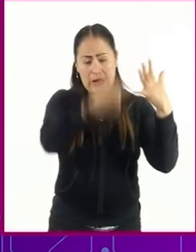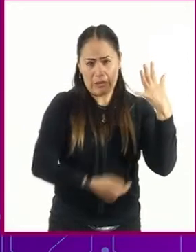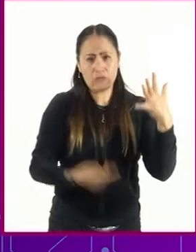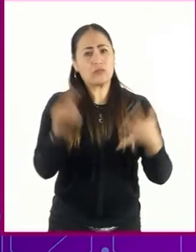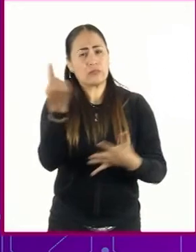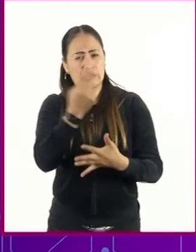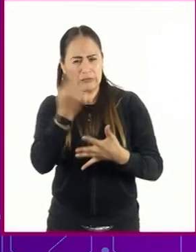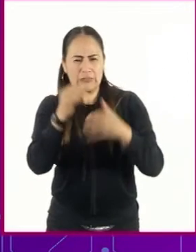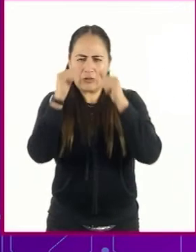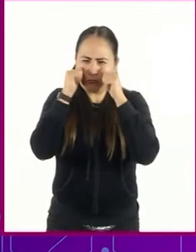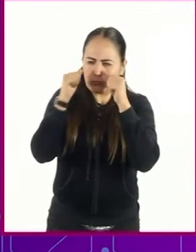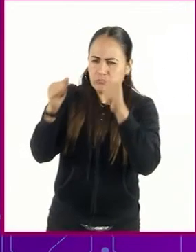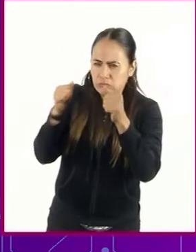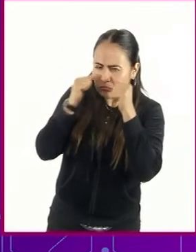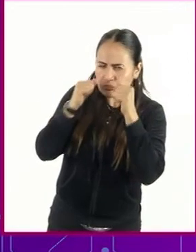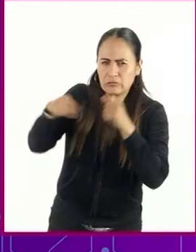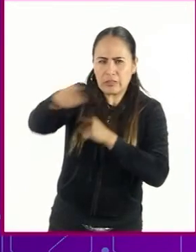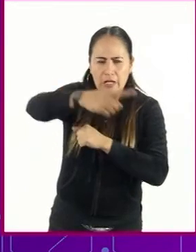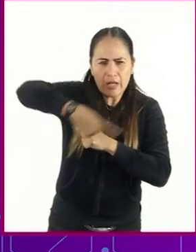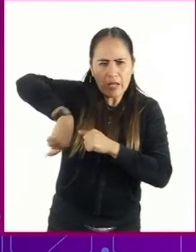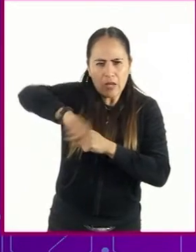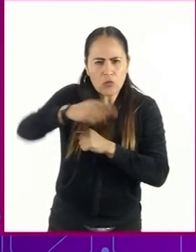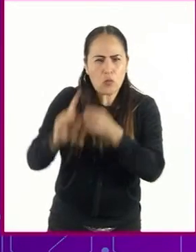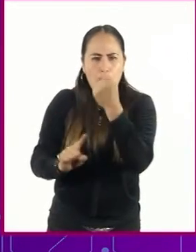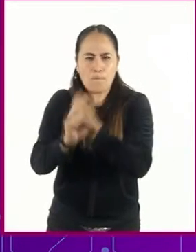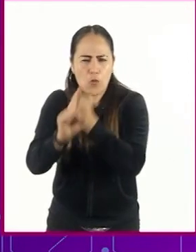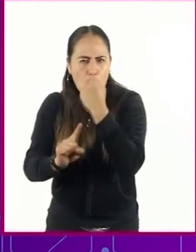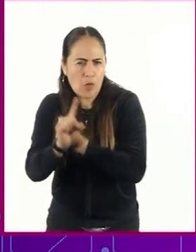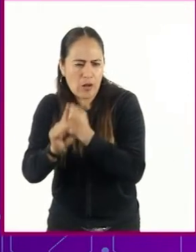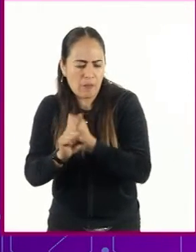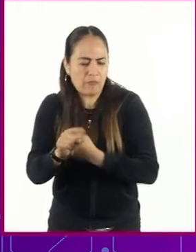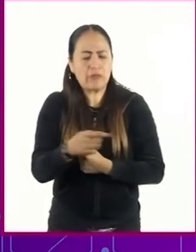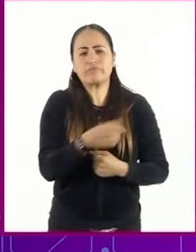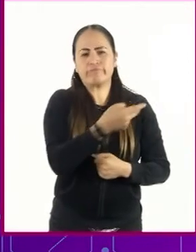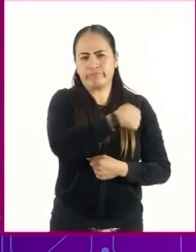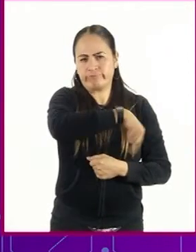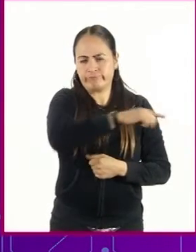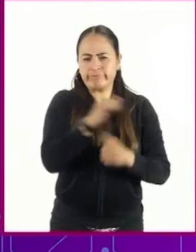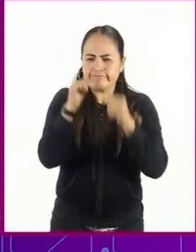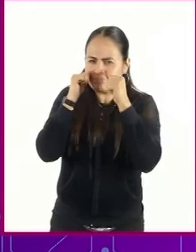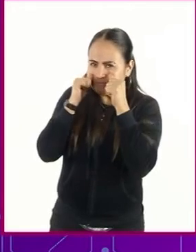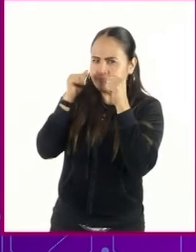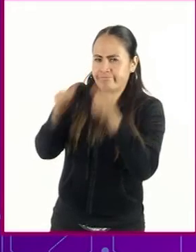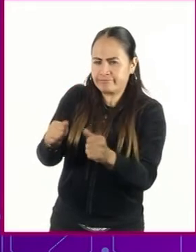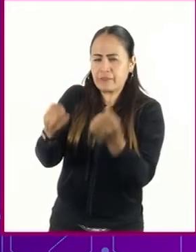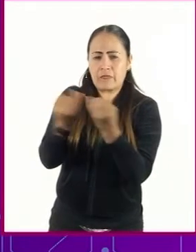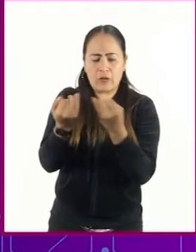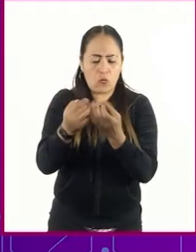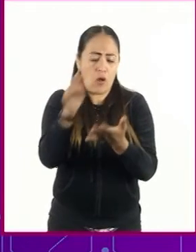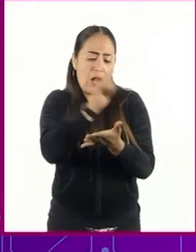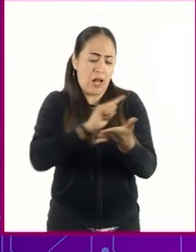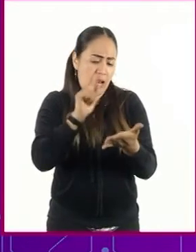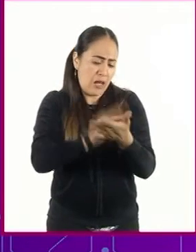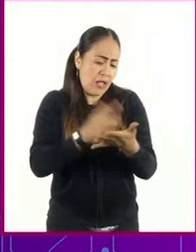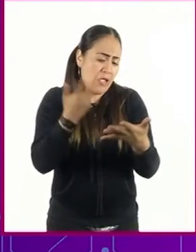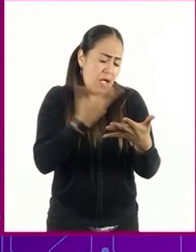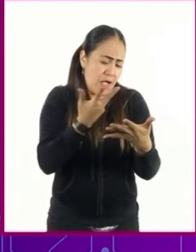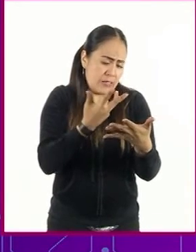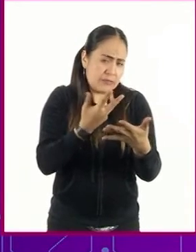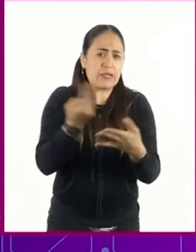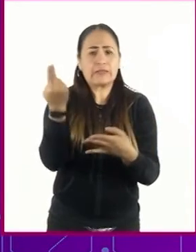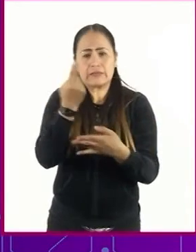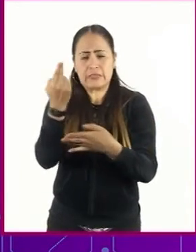resolver los problemas de la sociedad mexicana y, en general, de realizar acciones previstas en la ley para que todos vivamos